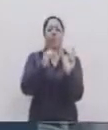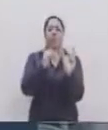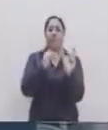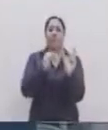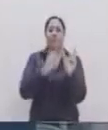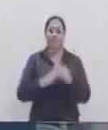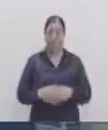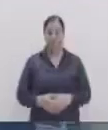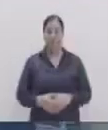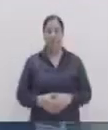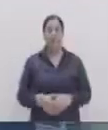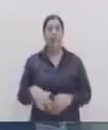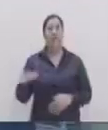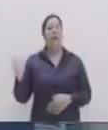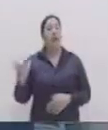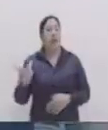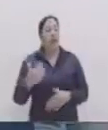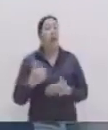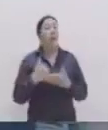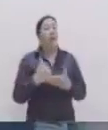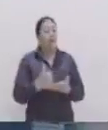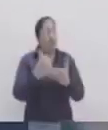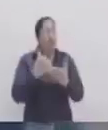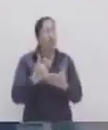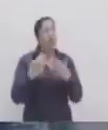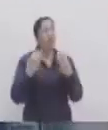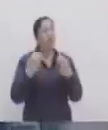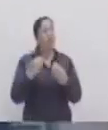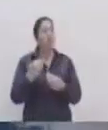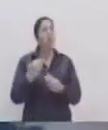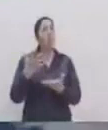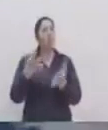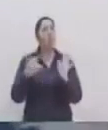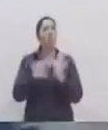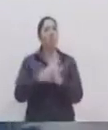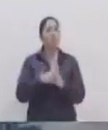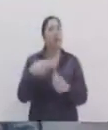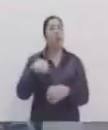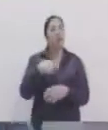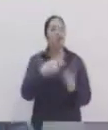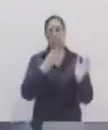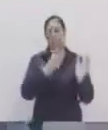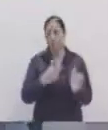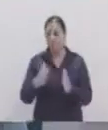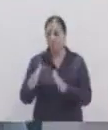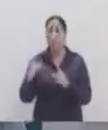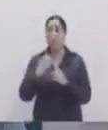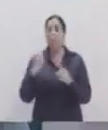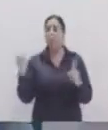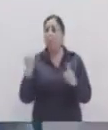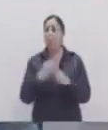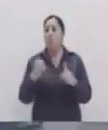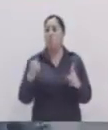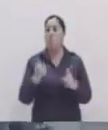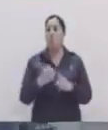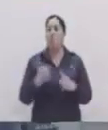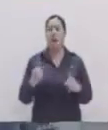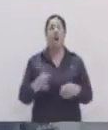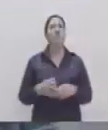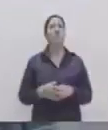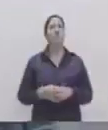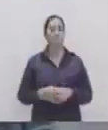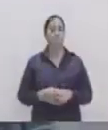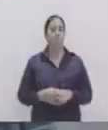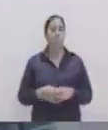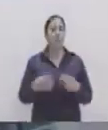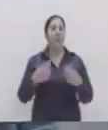gerundio. ¿Sí? Y esto nos ayuda mucho a cuando, por ejemplo, realizamos la clasificación en oraciones, ¿verdad? Cuando dividimos,